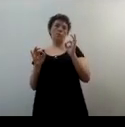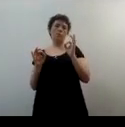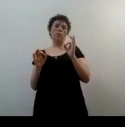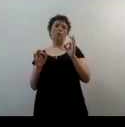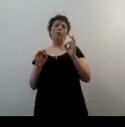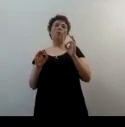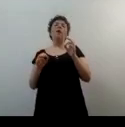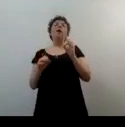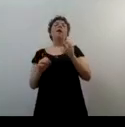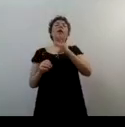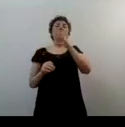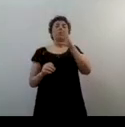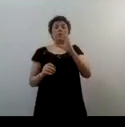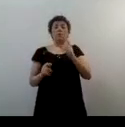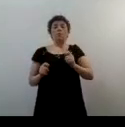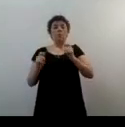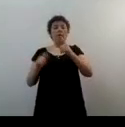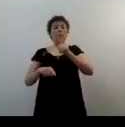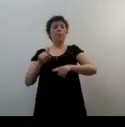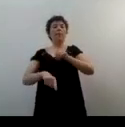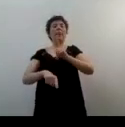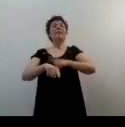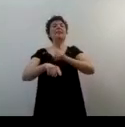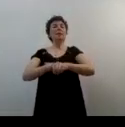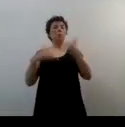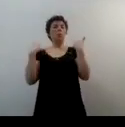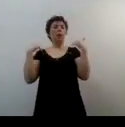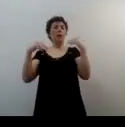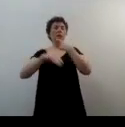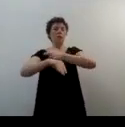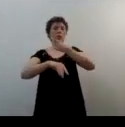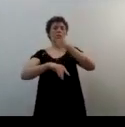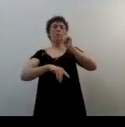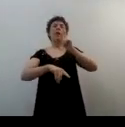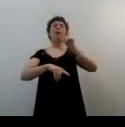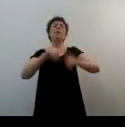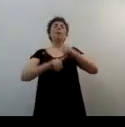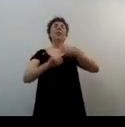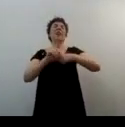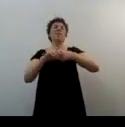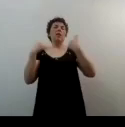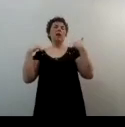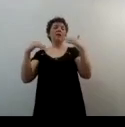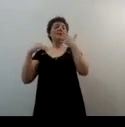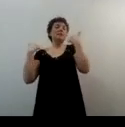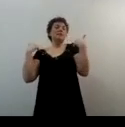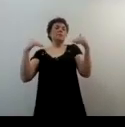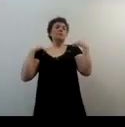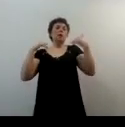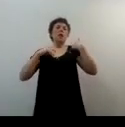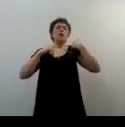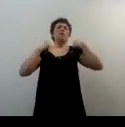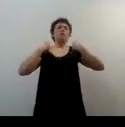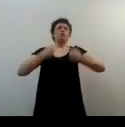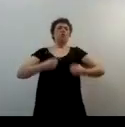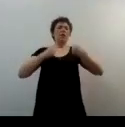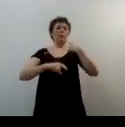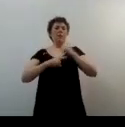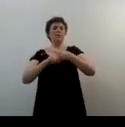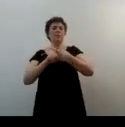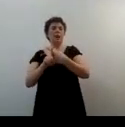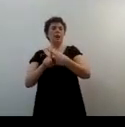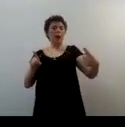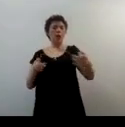carbohidratos en función del tiempo de ejercicio que haga, en función de la intensidad. Si uno hace más intensidad, más tiempo de ejercicio, pues hay que incrementar la cantidad